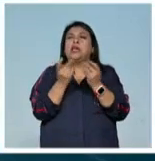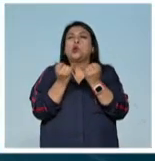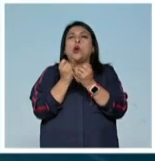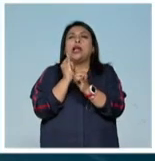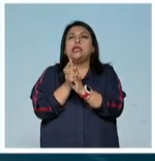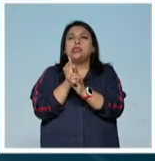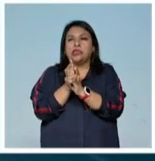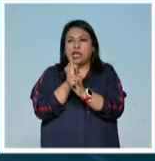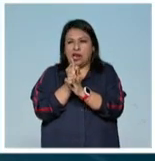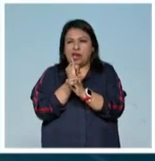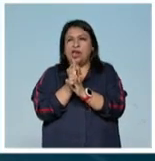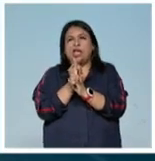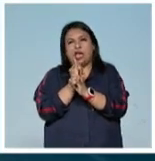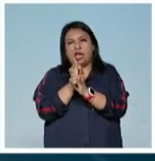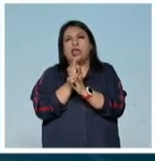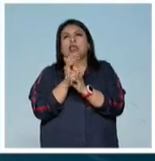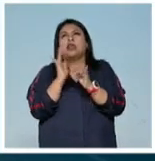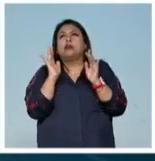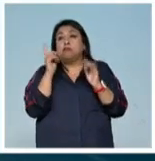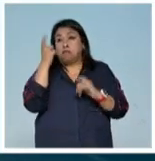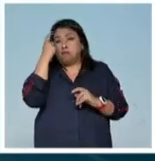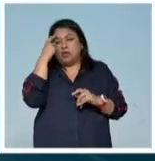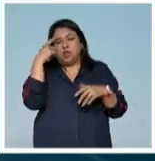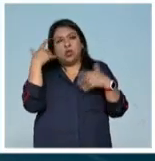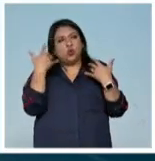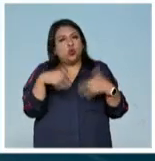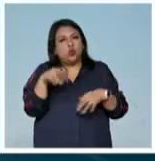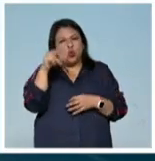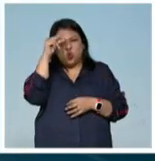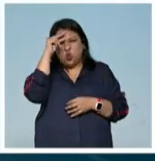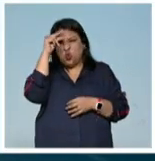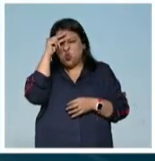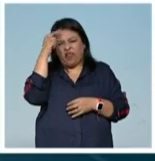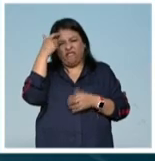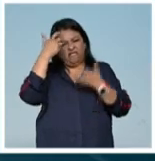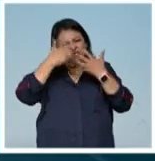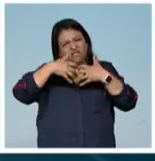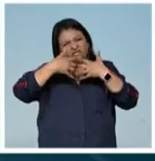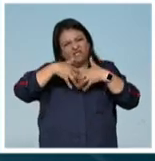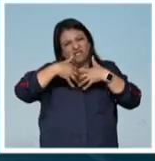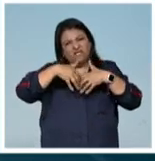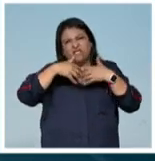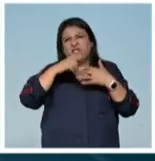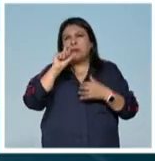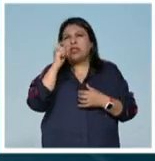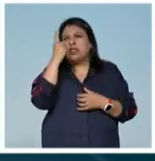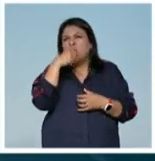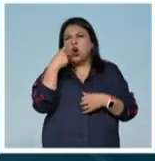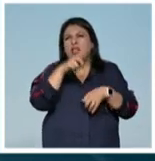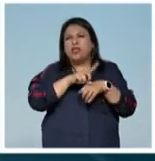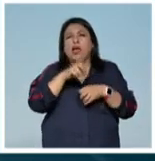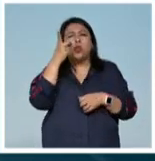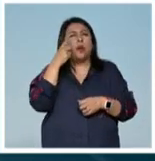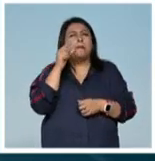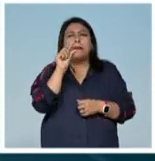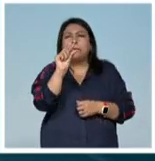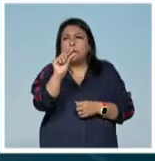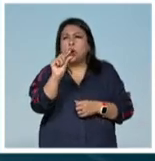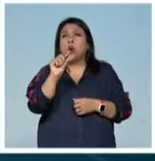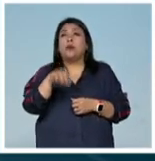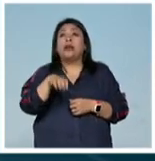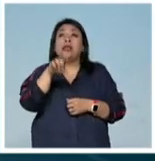interplanetario. Era una mente febril que trabajaba 20 horas diarias, dormía muy poco, tuvo